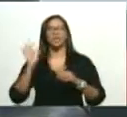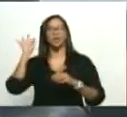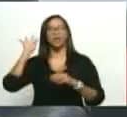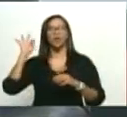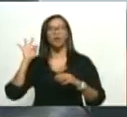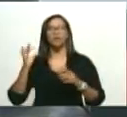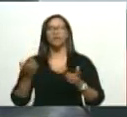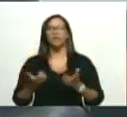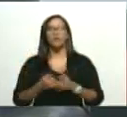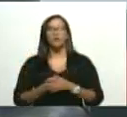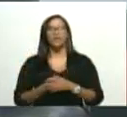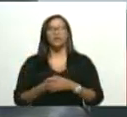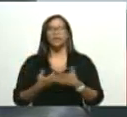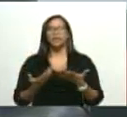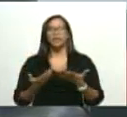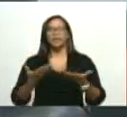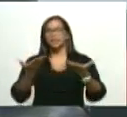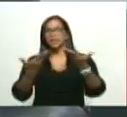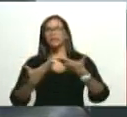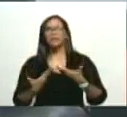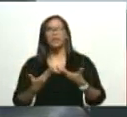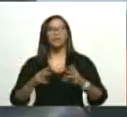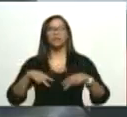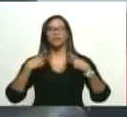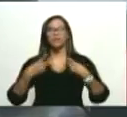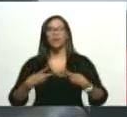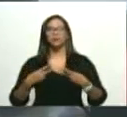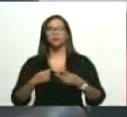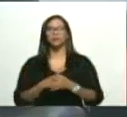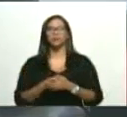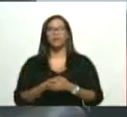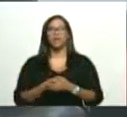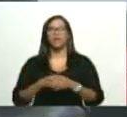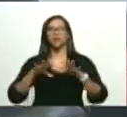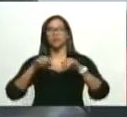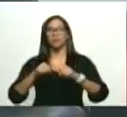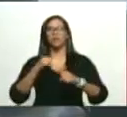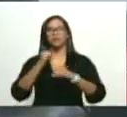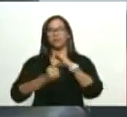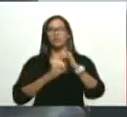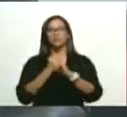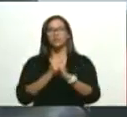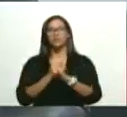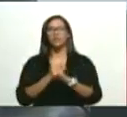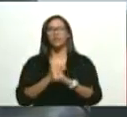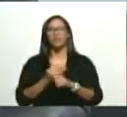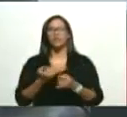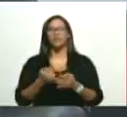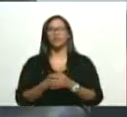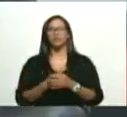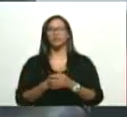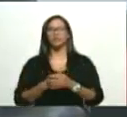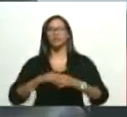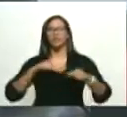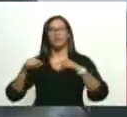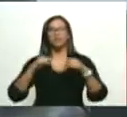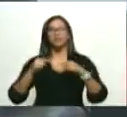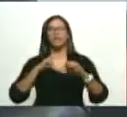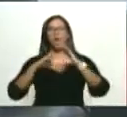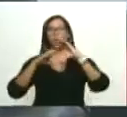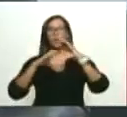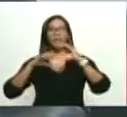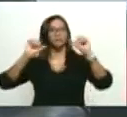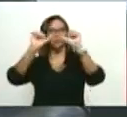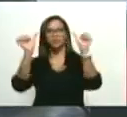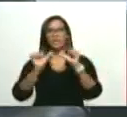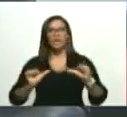ella trae narrativas que van contra nuestra soberanía nacional, también en la cuestión de la comunicación, del arte y